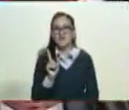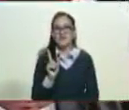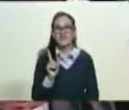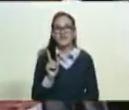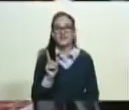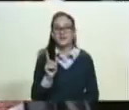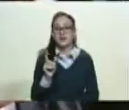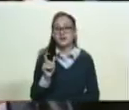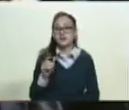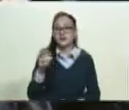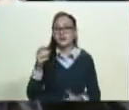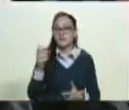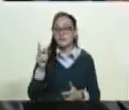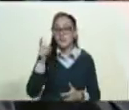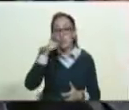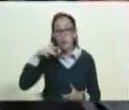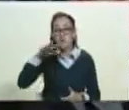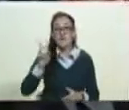una tempestad